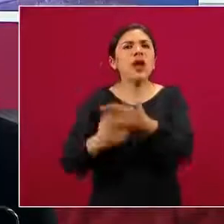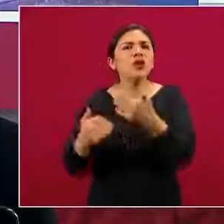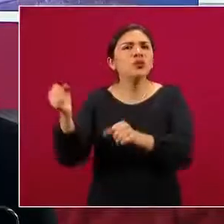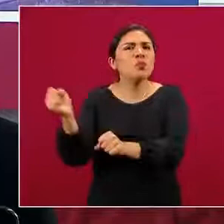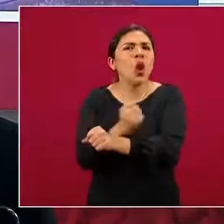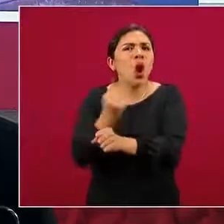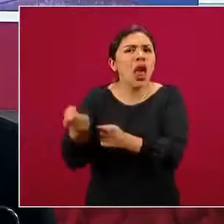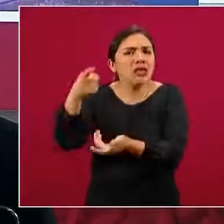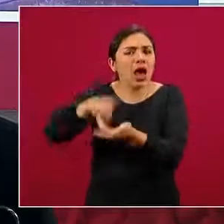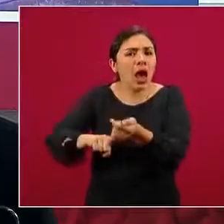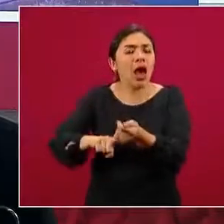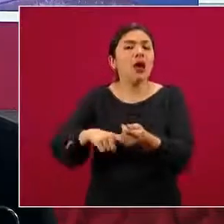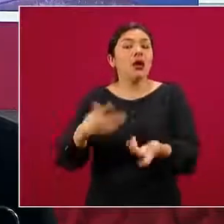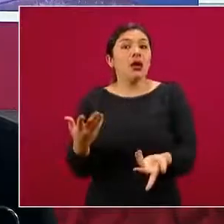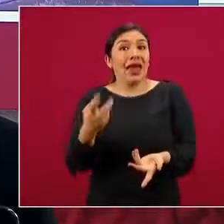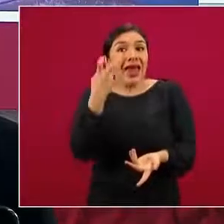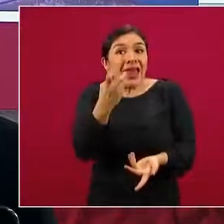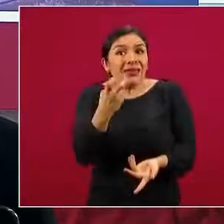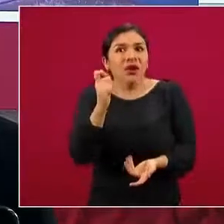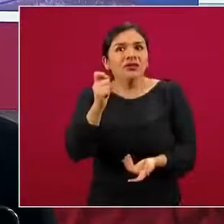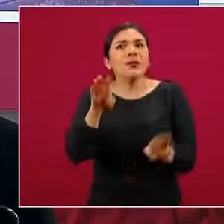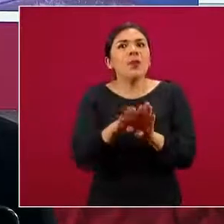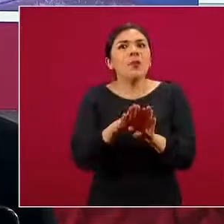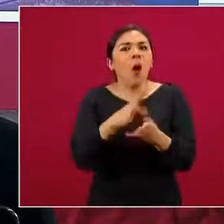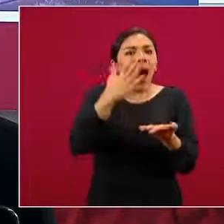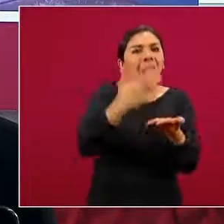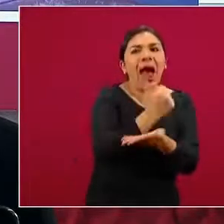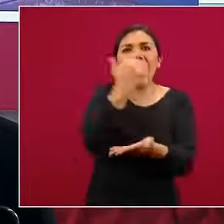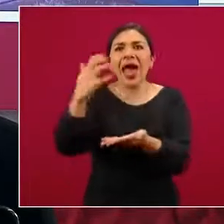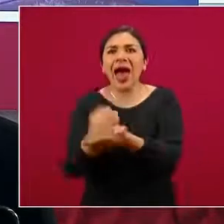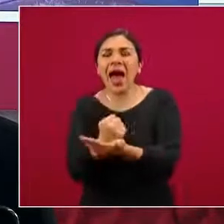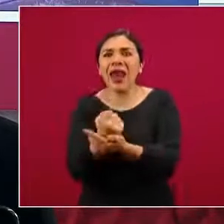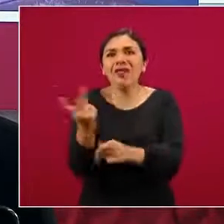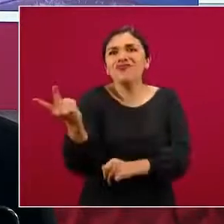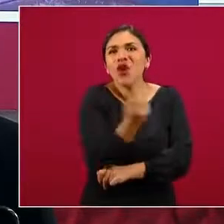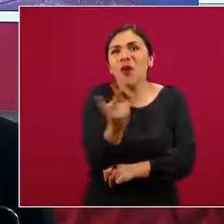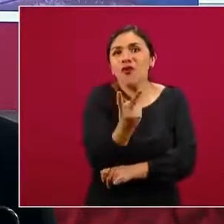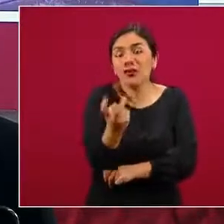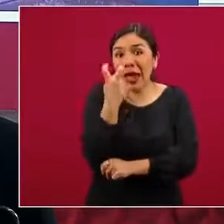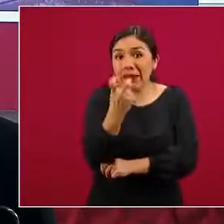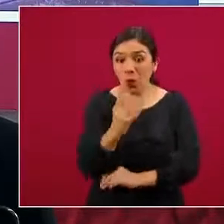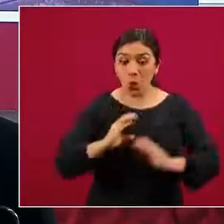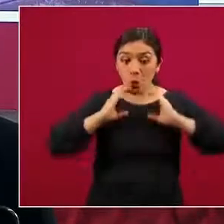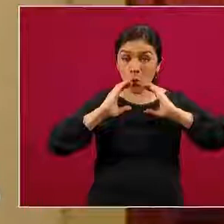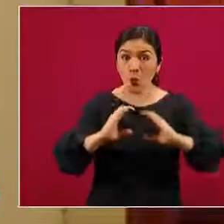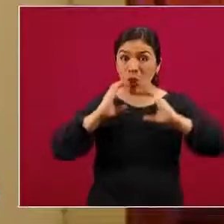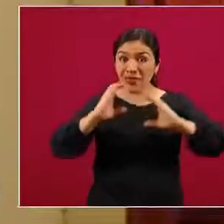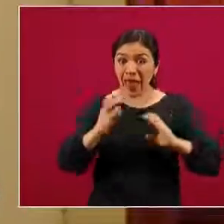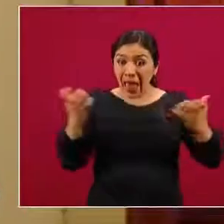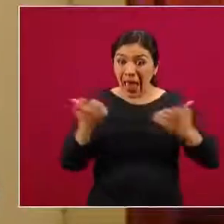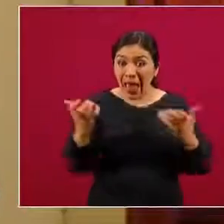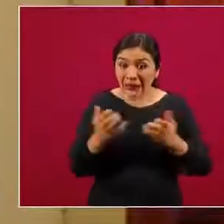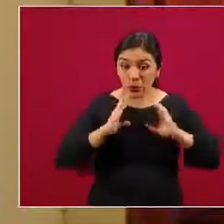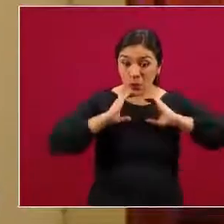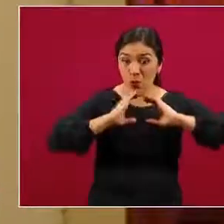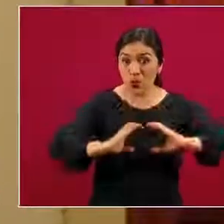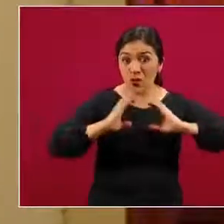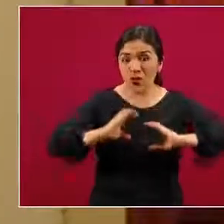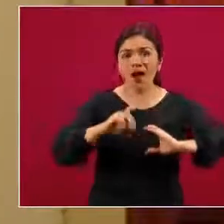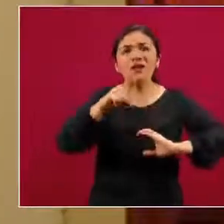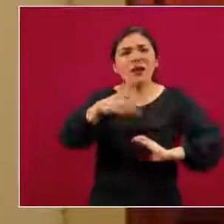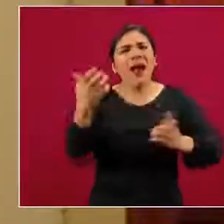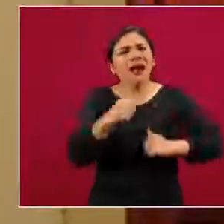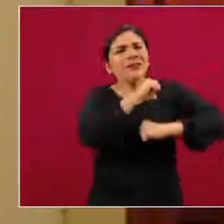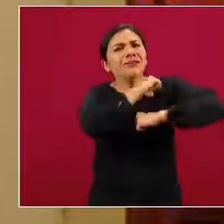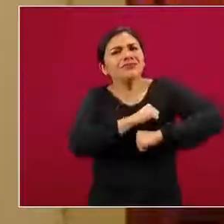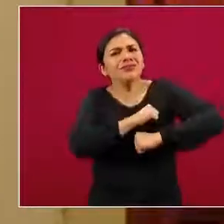violencia sexual. Entonces es un gana-gana, y además cuidar es parte de hacerse cargo